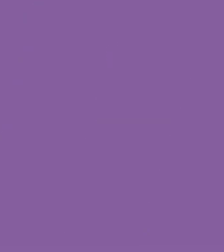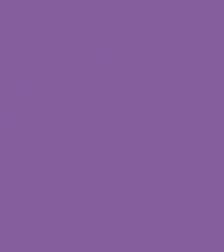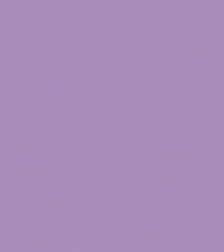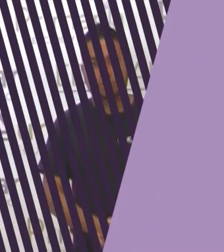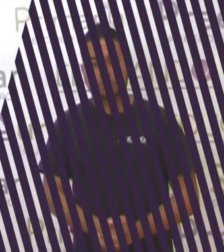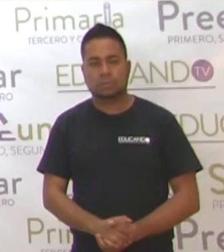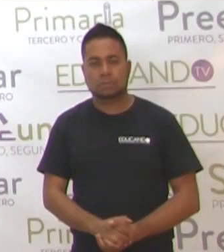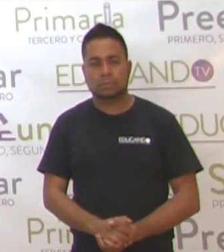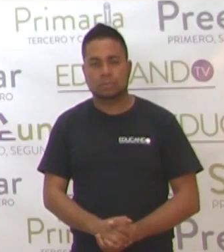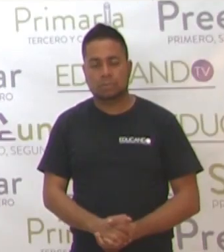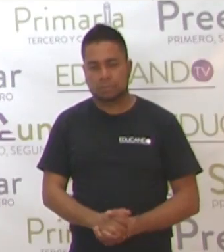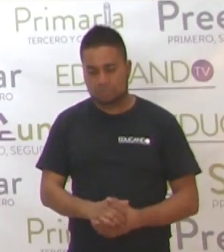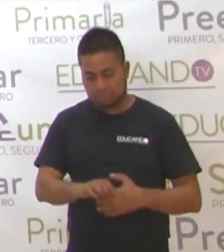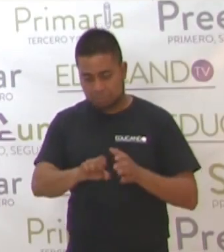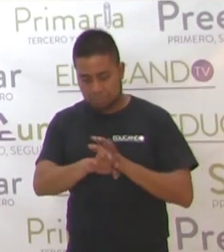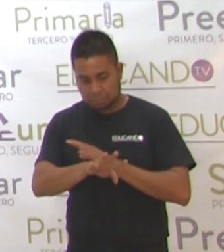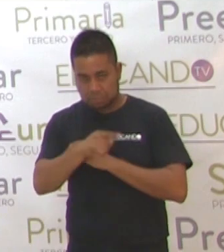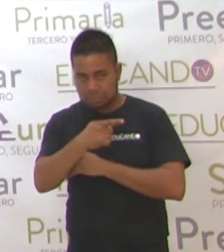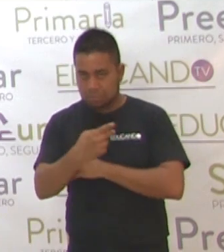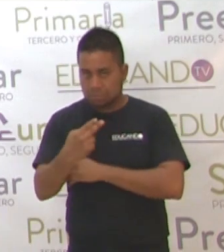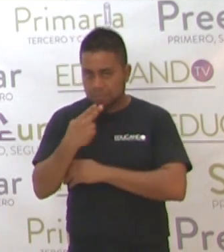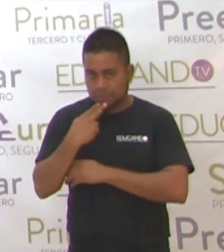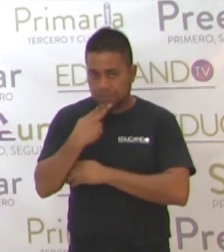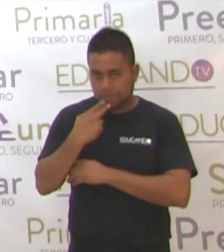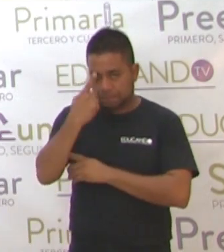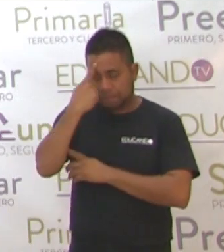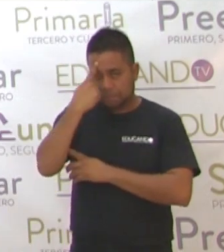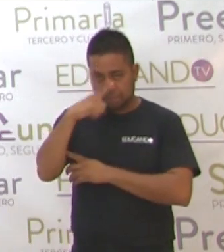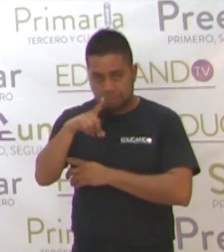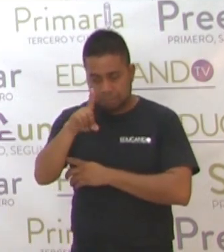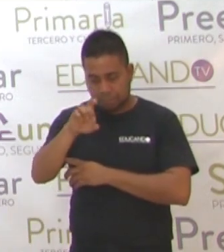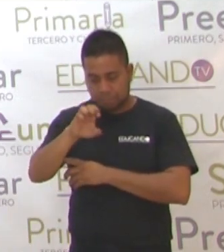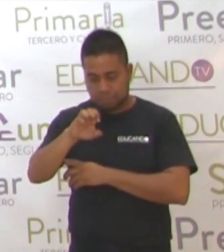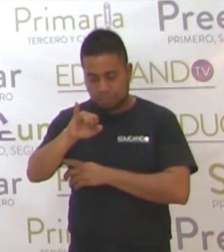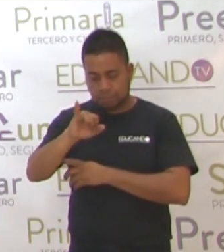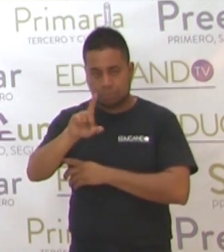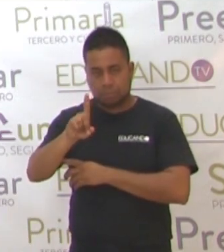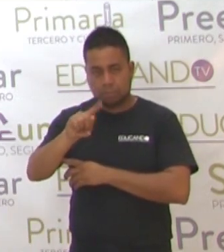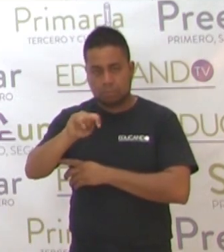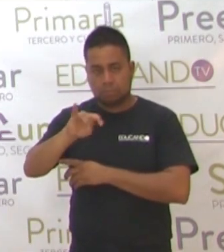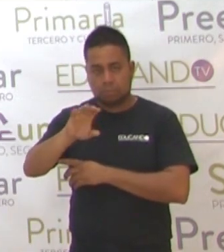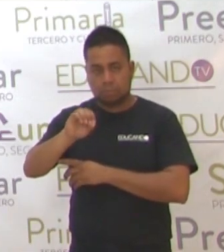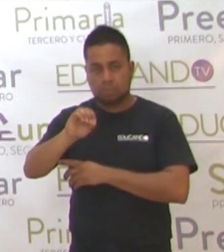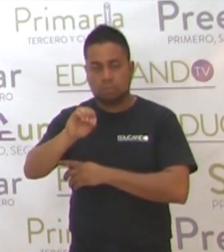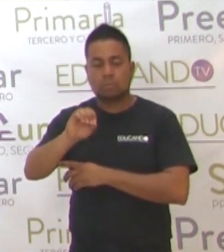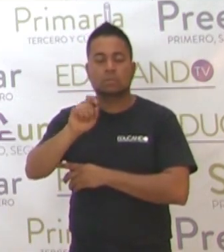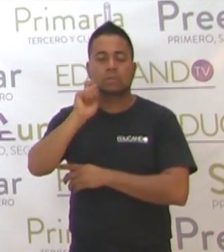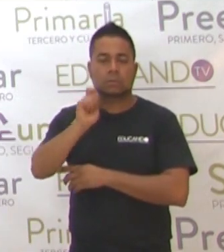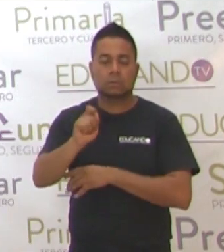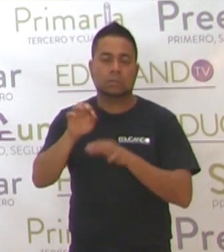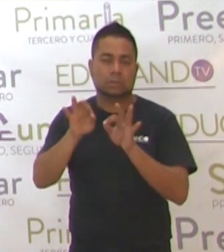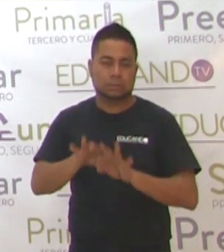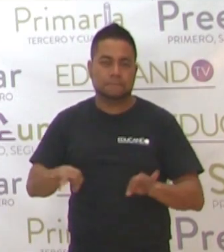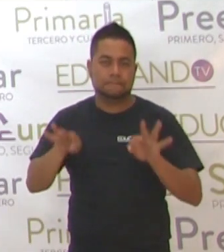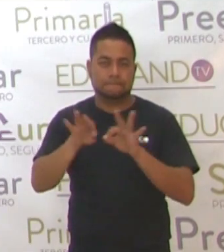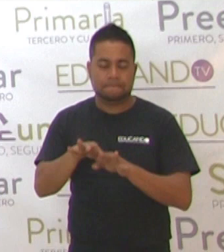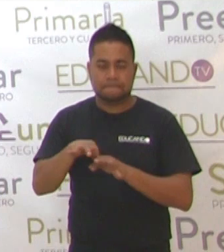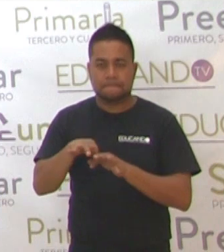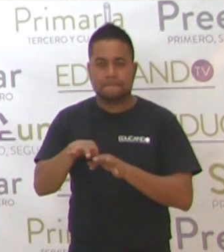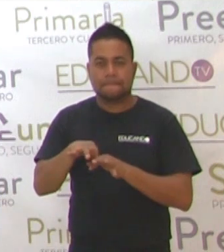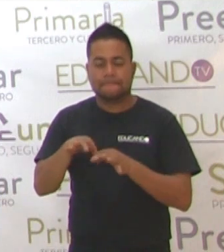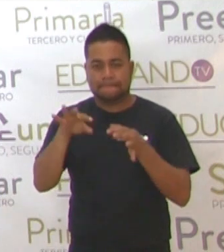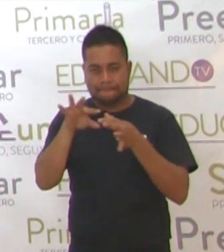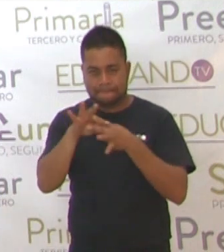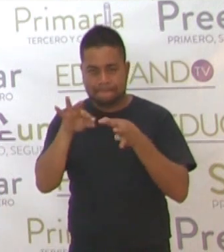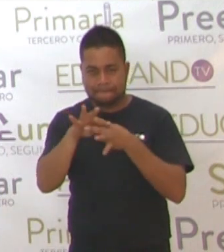cuando hacemos la utilización de los de isis en lo que es tiempo es importante hacer la referencia